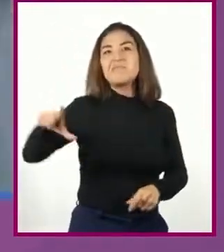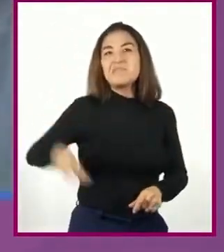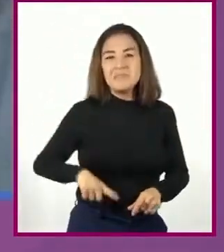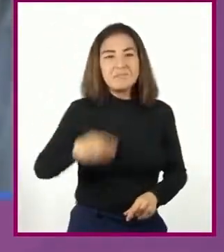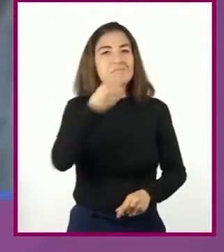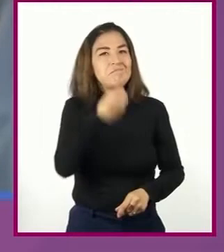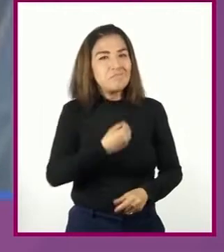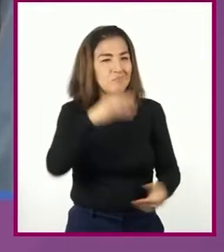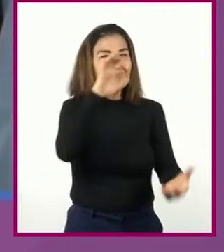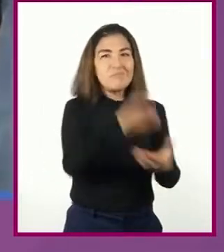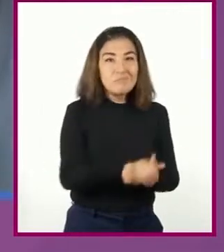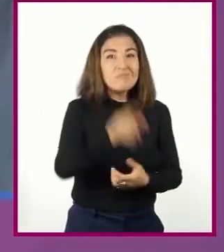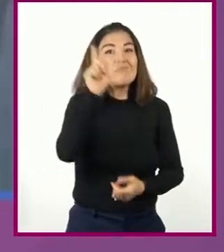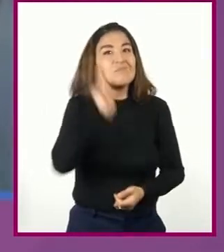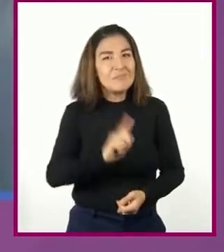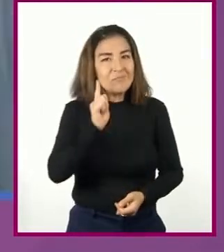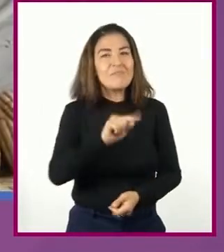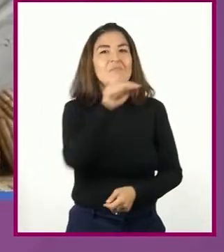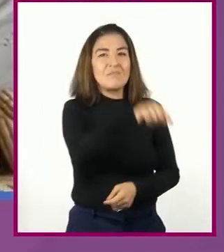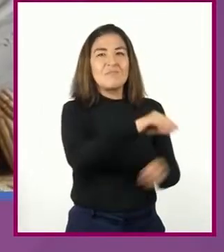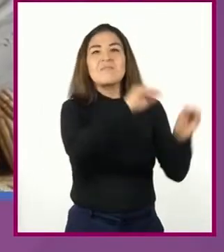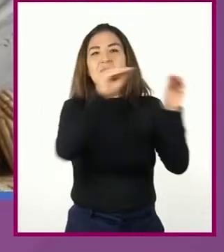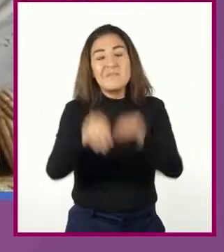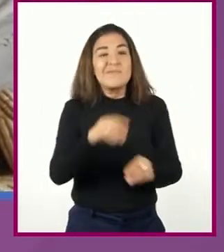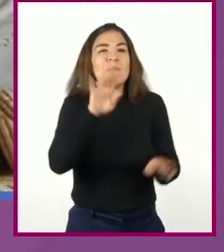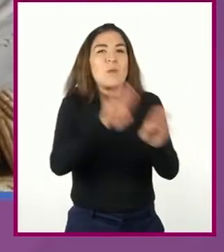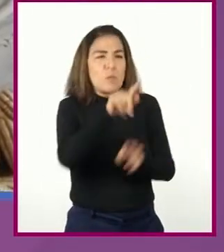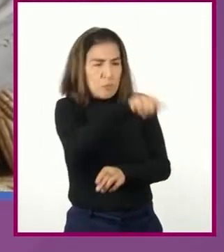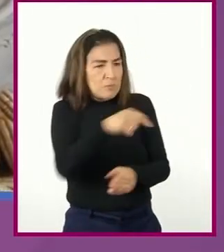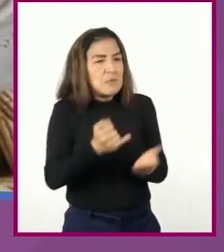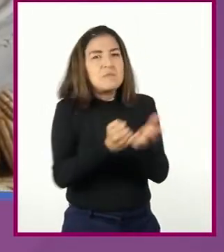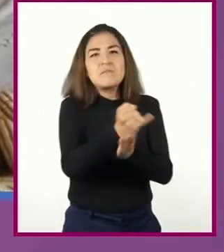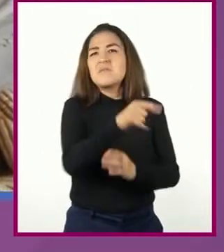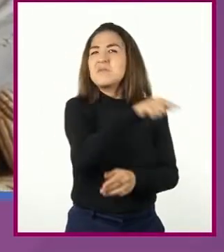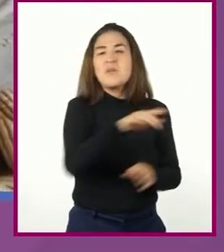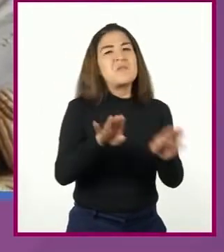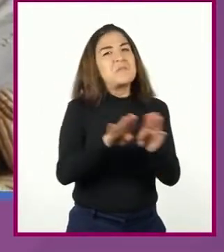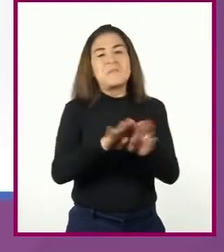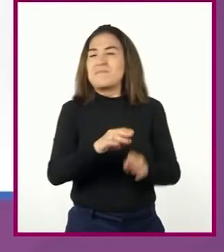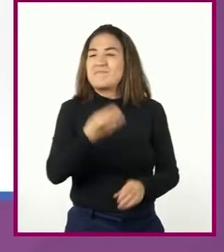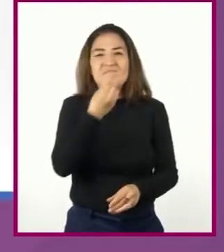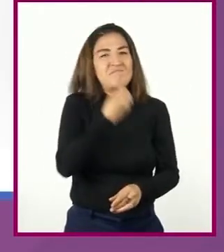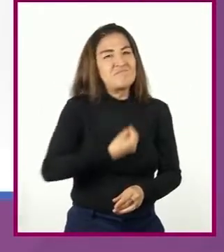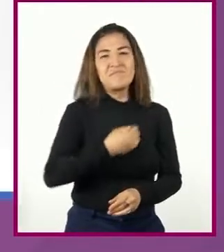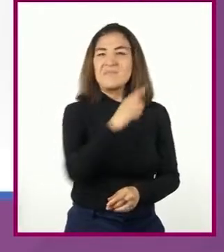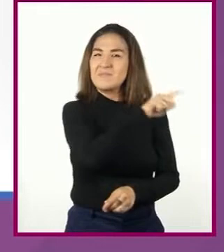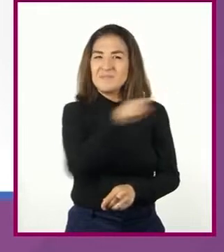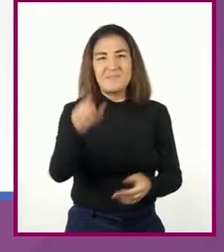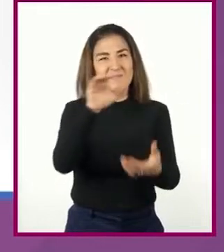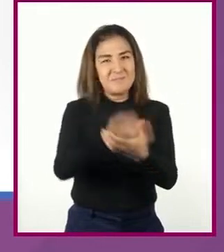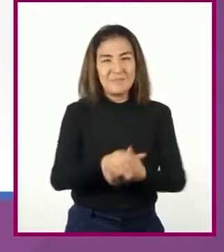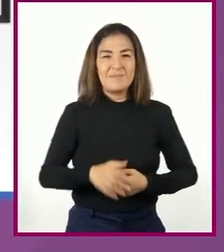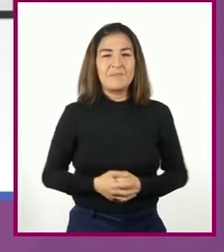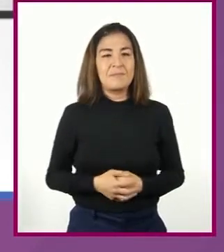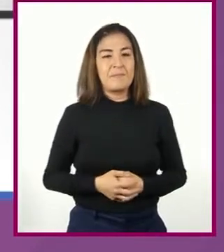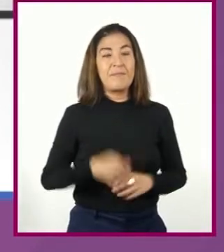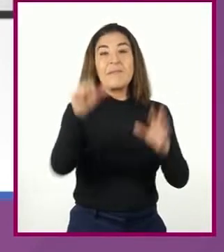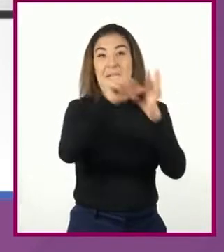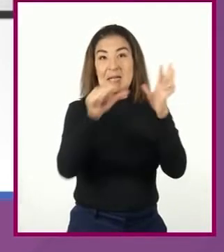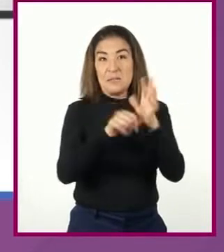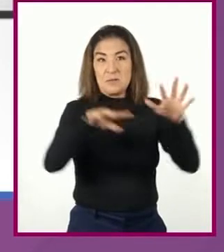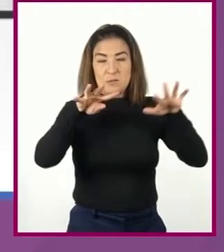costumbres que privan a las mujeres de su libertad de elegir cuándo y con quién casarse. El artículo 19